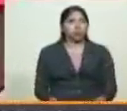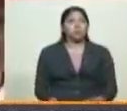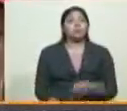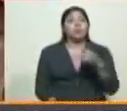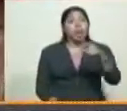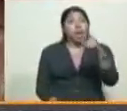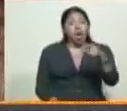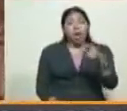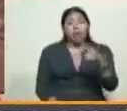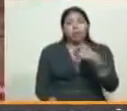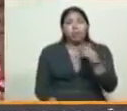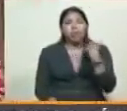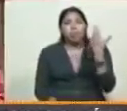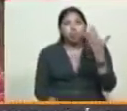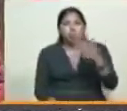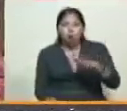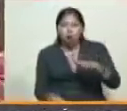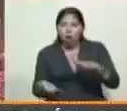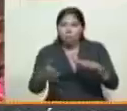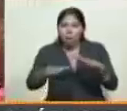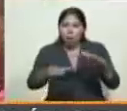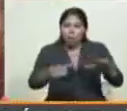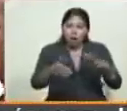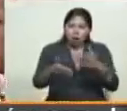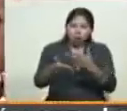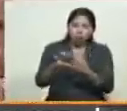Esa sangre, muchacha,